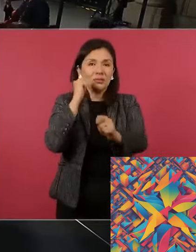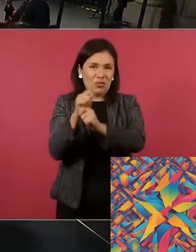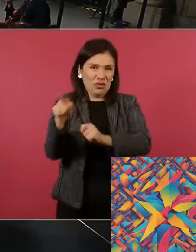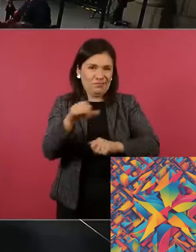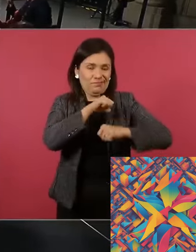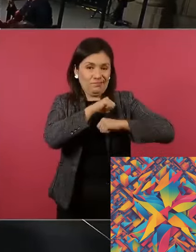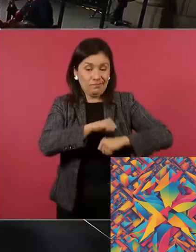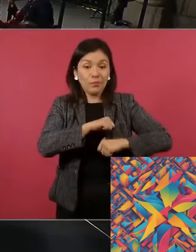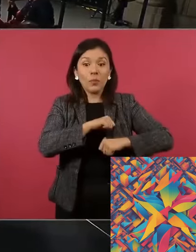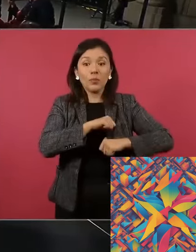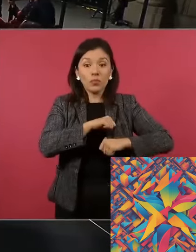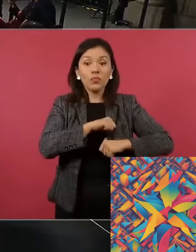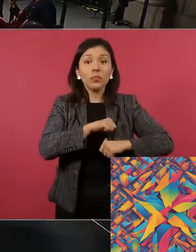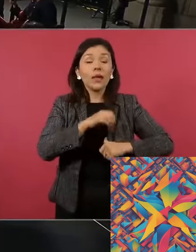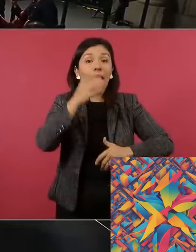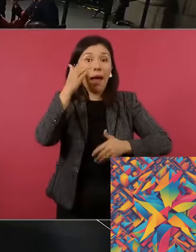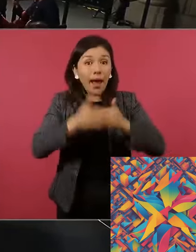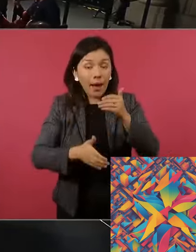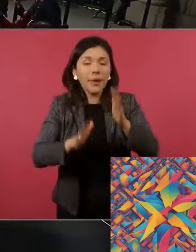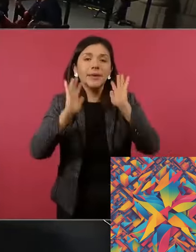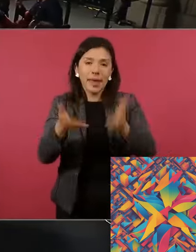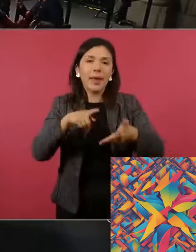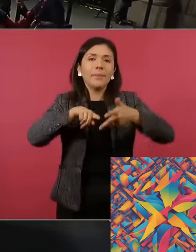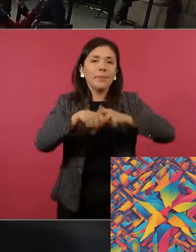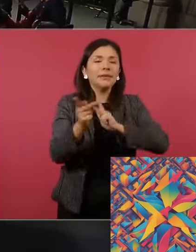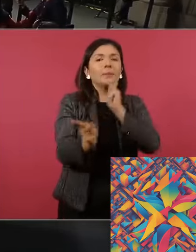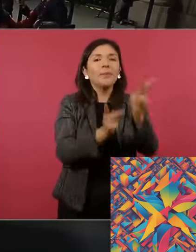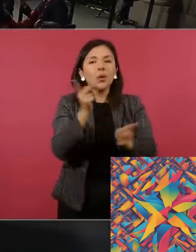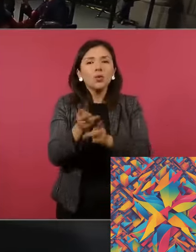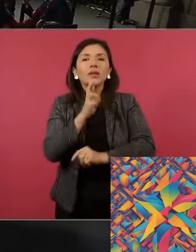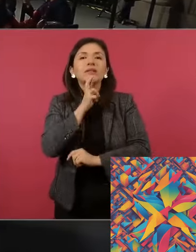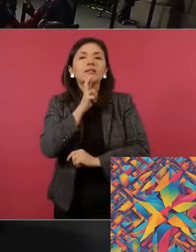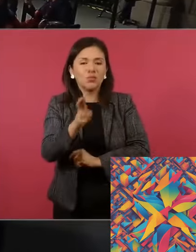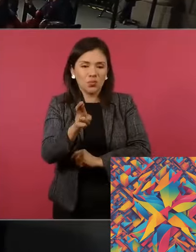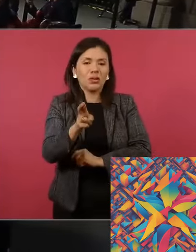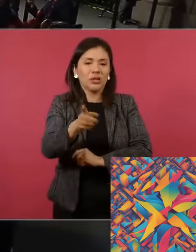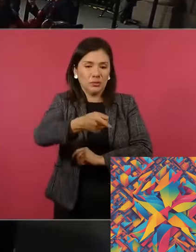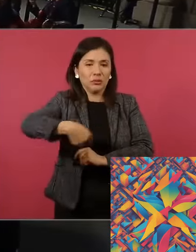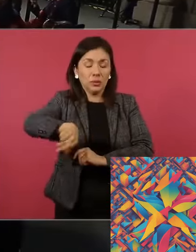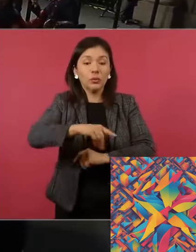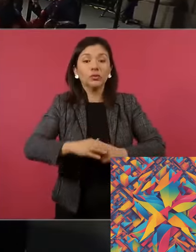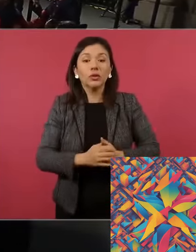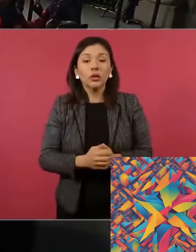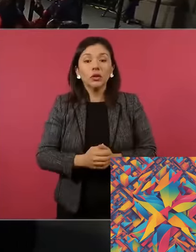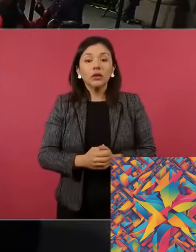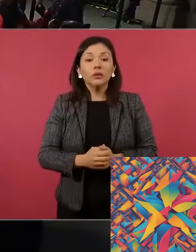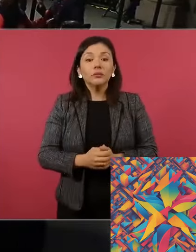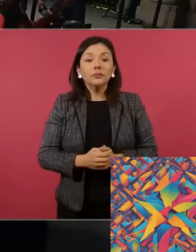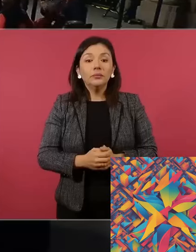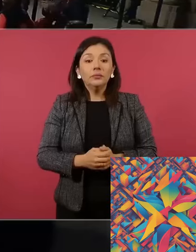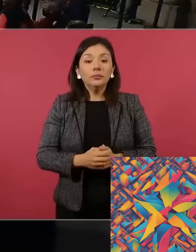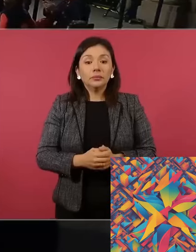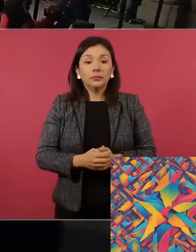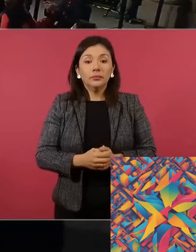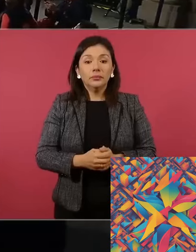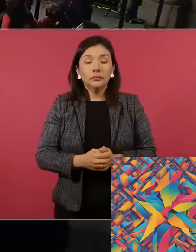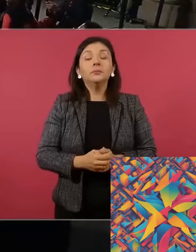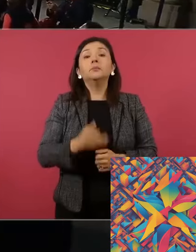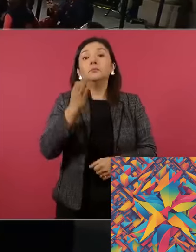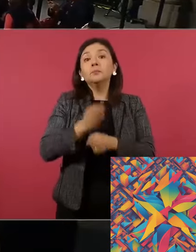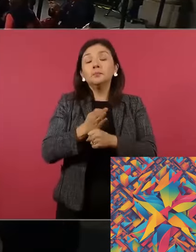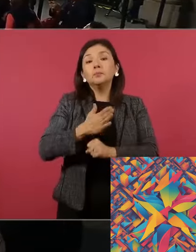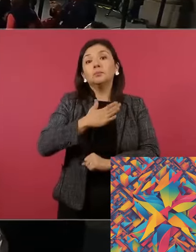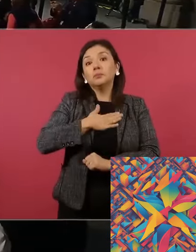mujeres periodistas que día a día se enfrentan a enormes retos en su labor informativa! Por otro lado, la respuesta del presidente